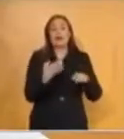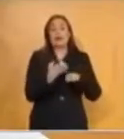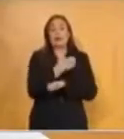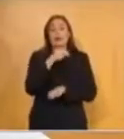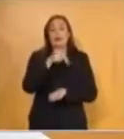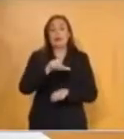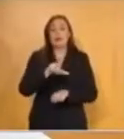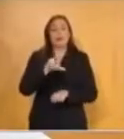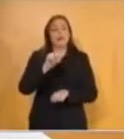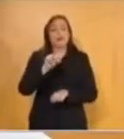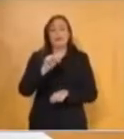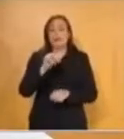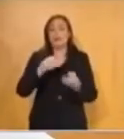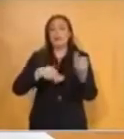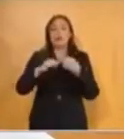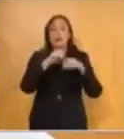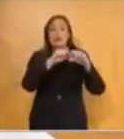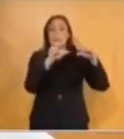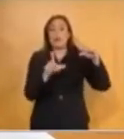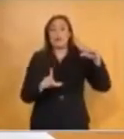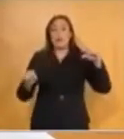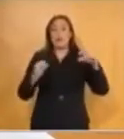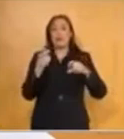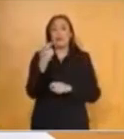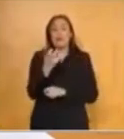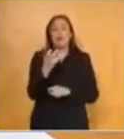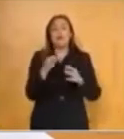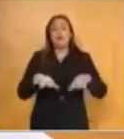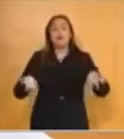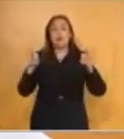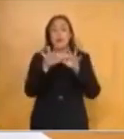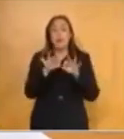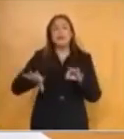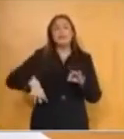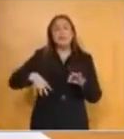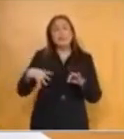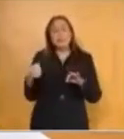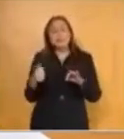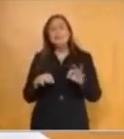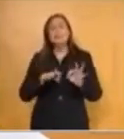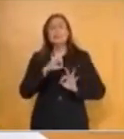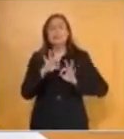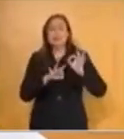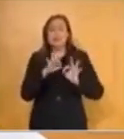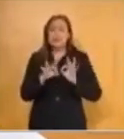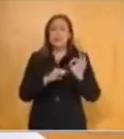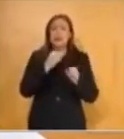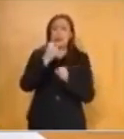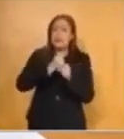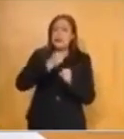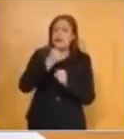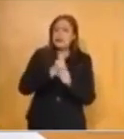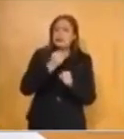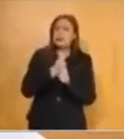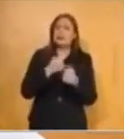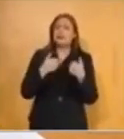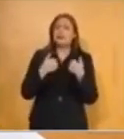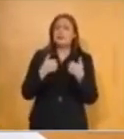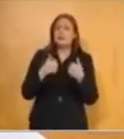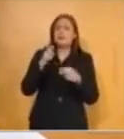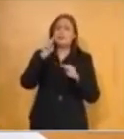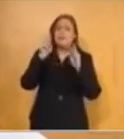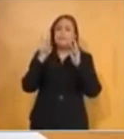el país. Por lo tanto, es importante que nos esforcemos y procuremos practicar el inglés